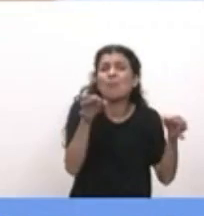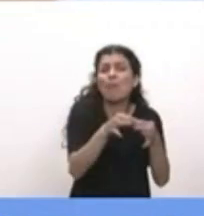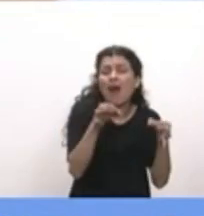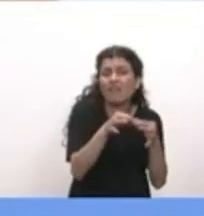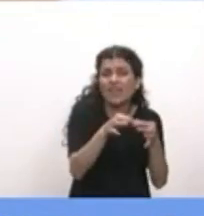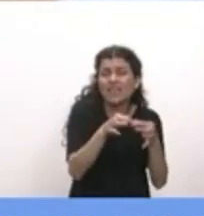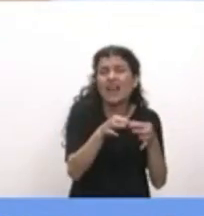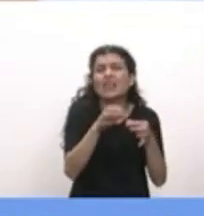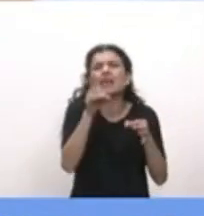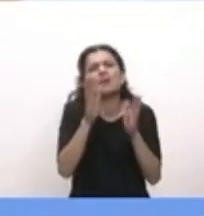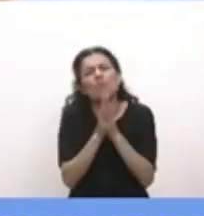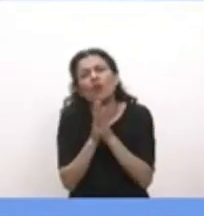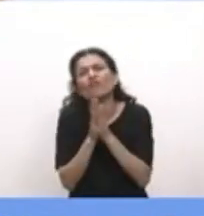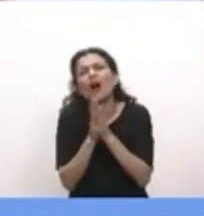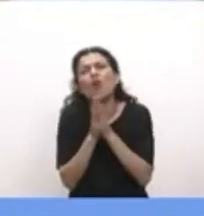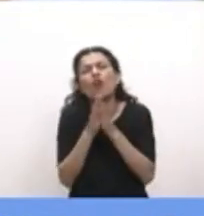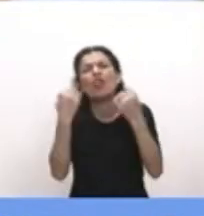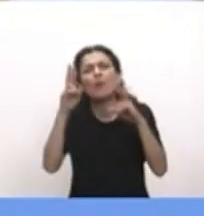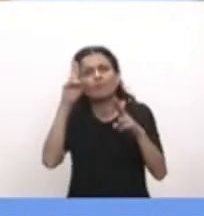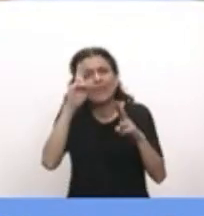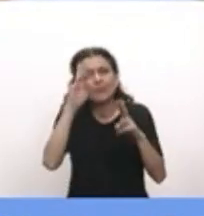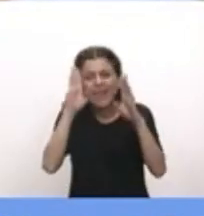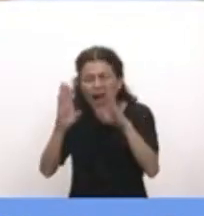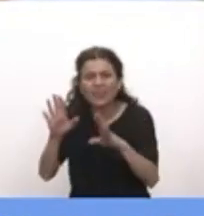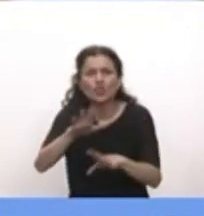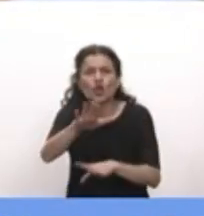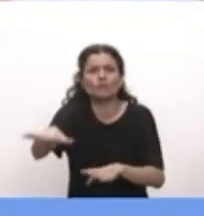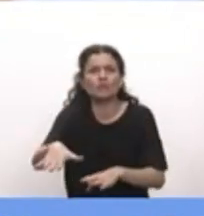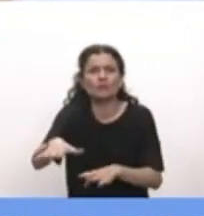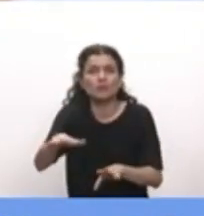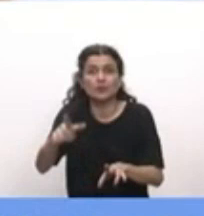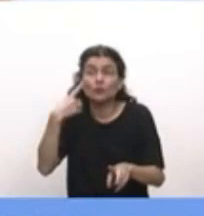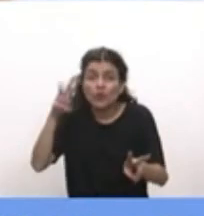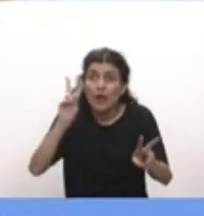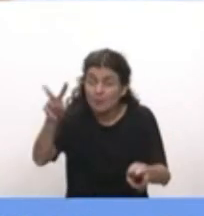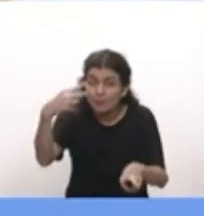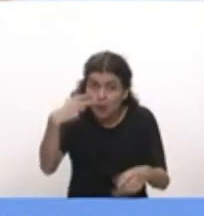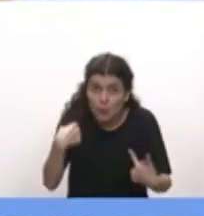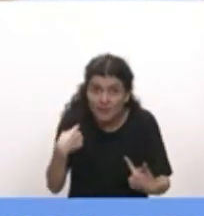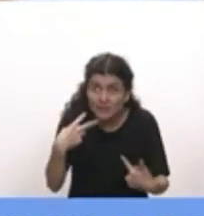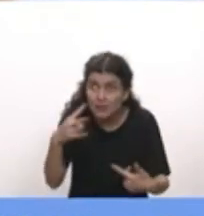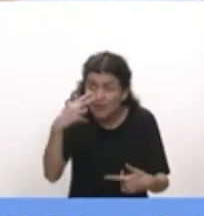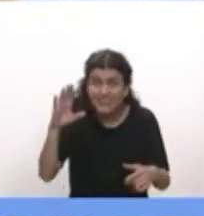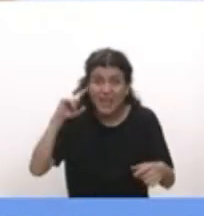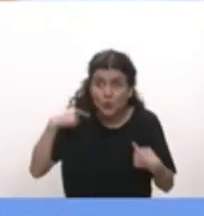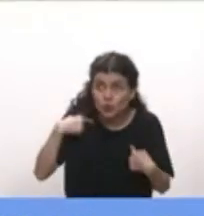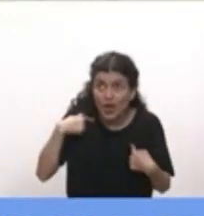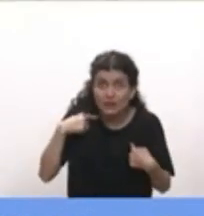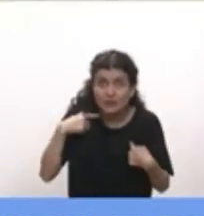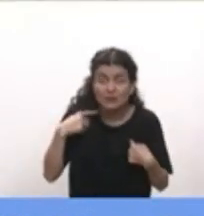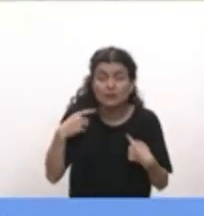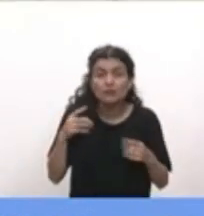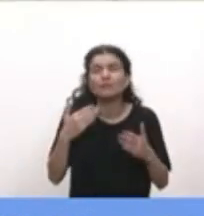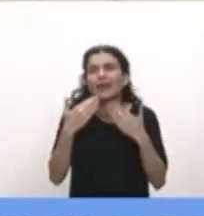y que la agenda sea de cara al pueblo. No sé si me está escuchando. ¿Me está escuchando? Sí, senadora, la